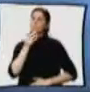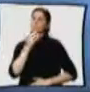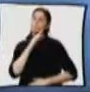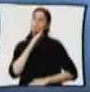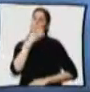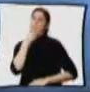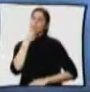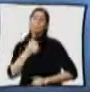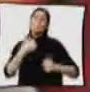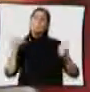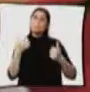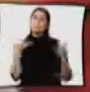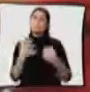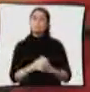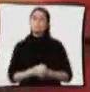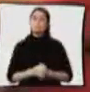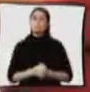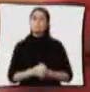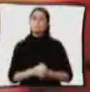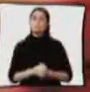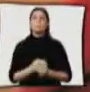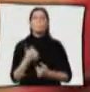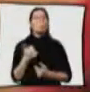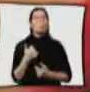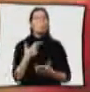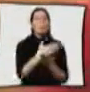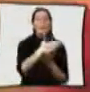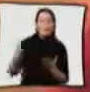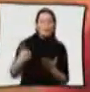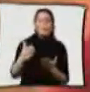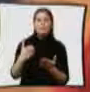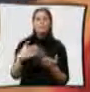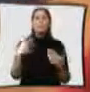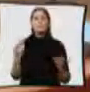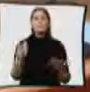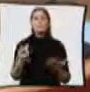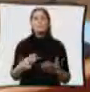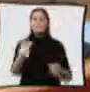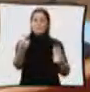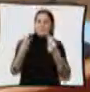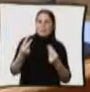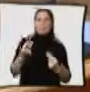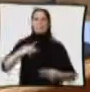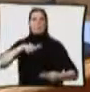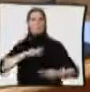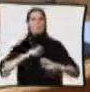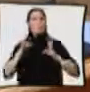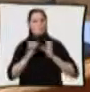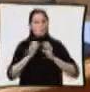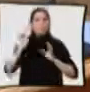más bonito es hacer ver a los demás de que tenemos